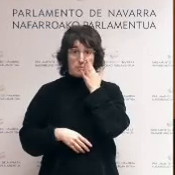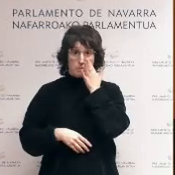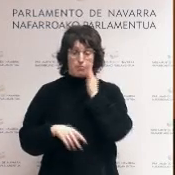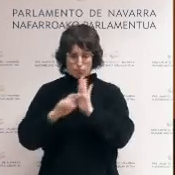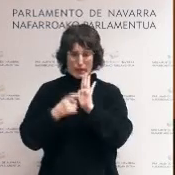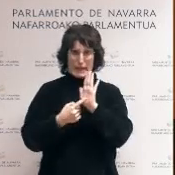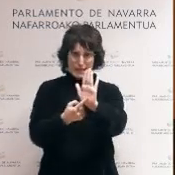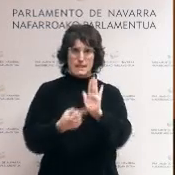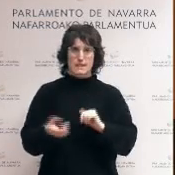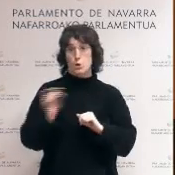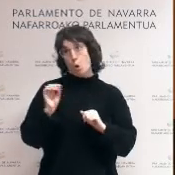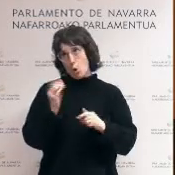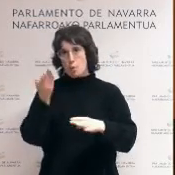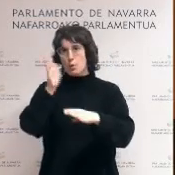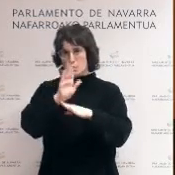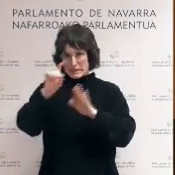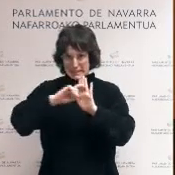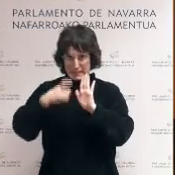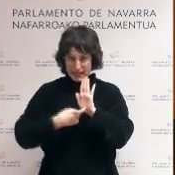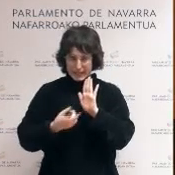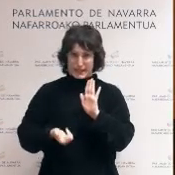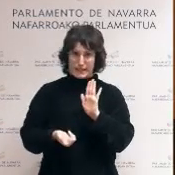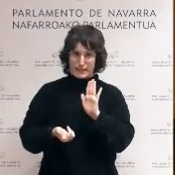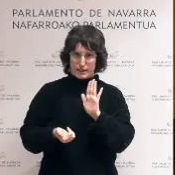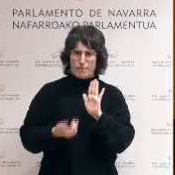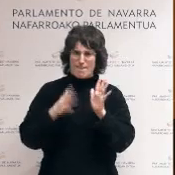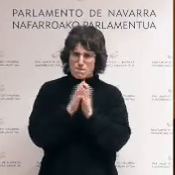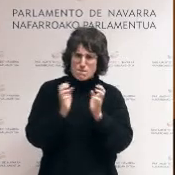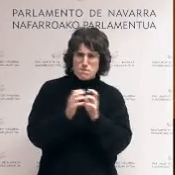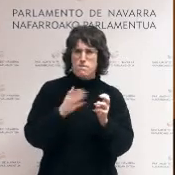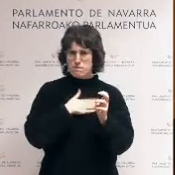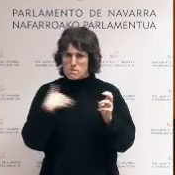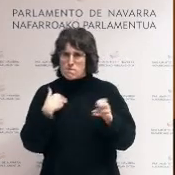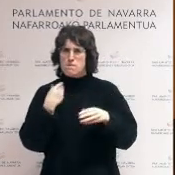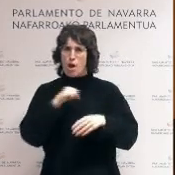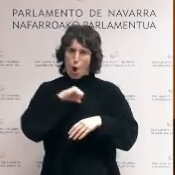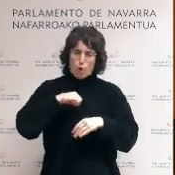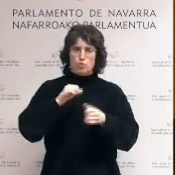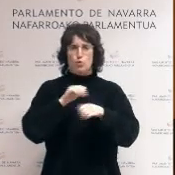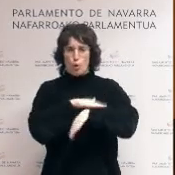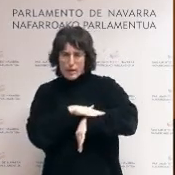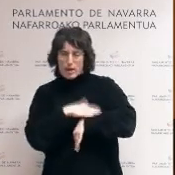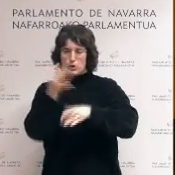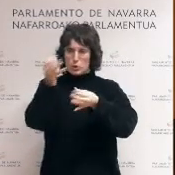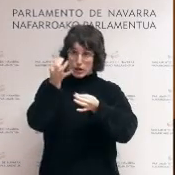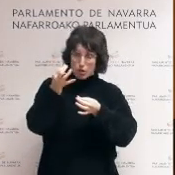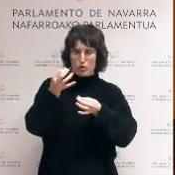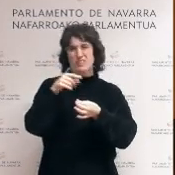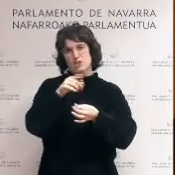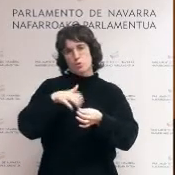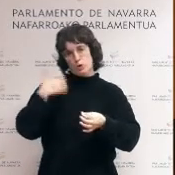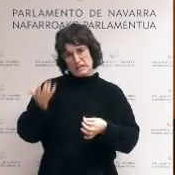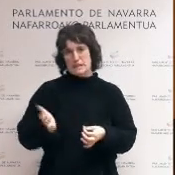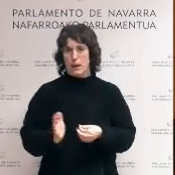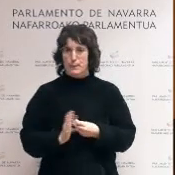leyes o proposiciones de ley con ambición, con autogobierno y con rigor. Y que lo